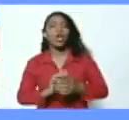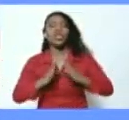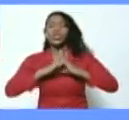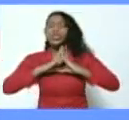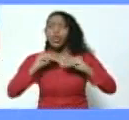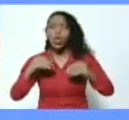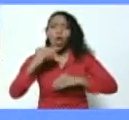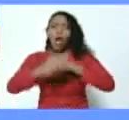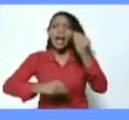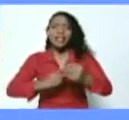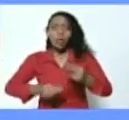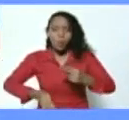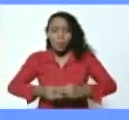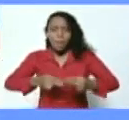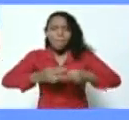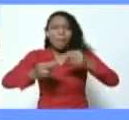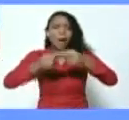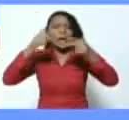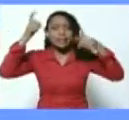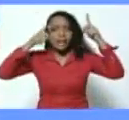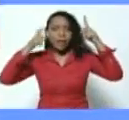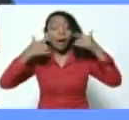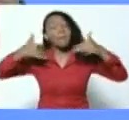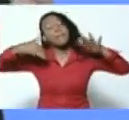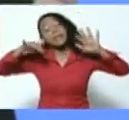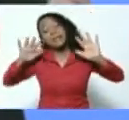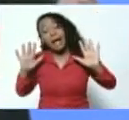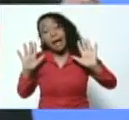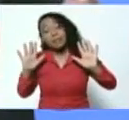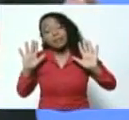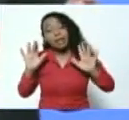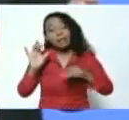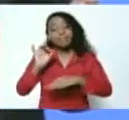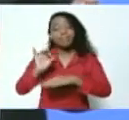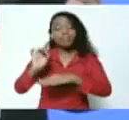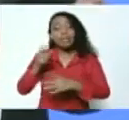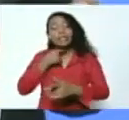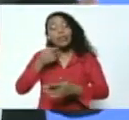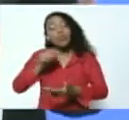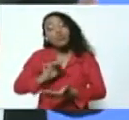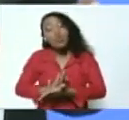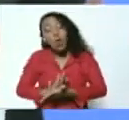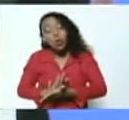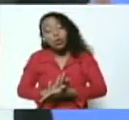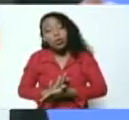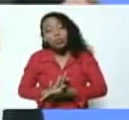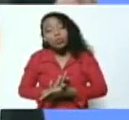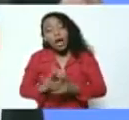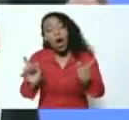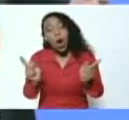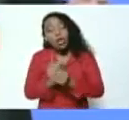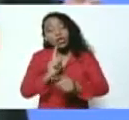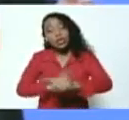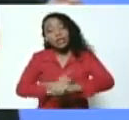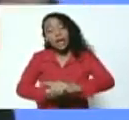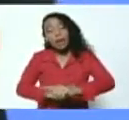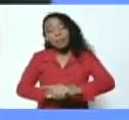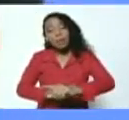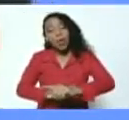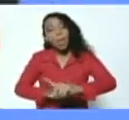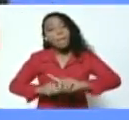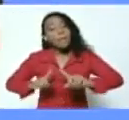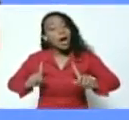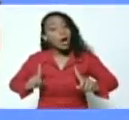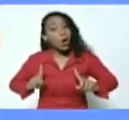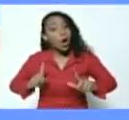logró construir Chávez, a pesar de habernos dejado físicamente en corto tiempo. Pero